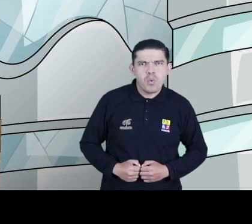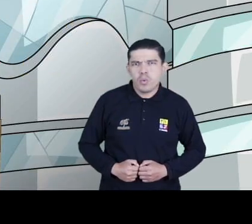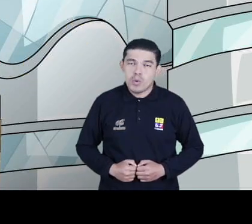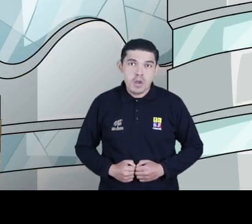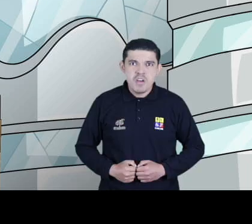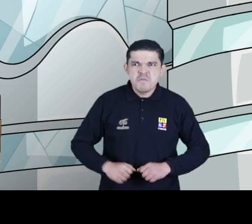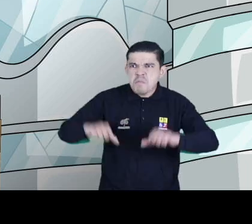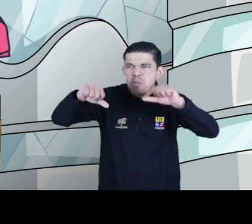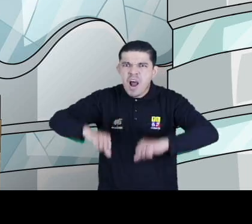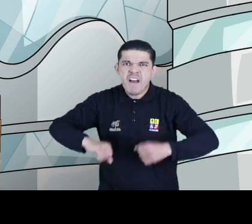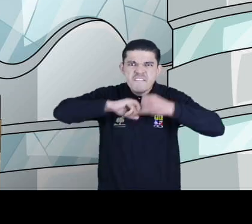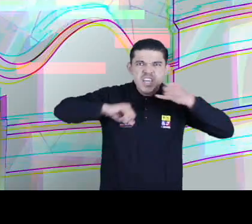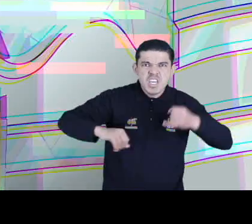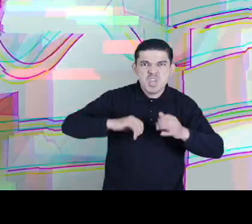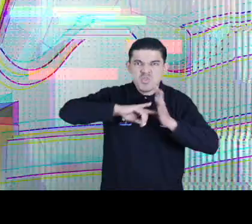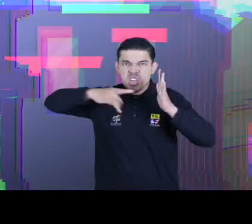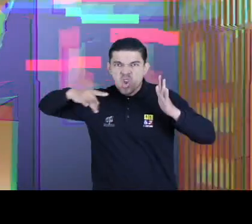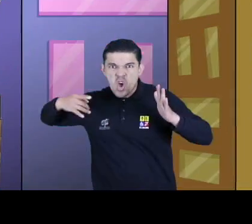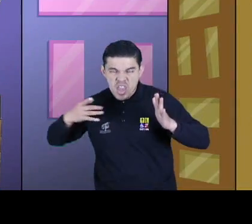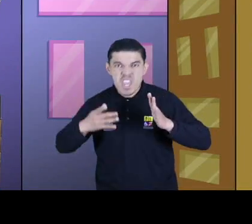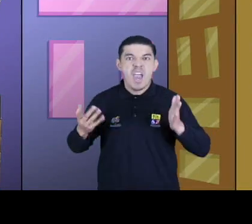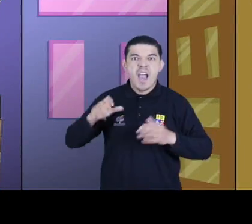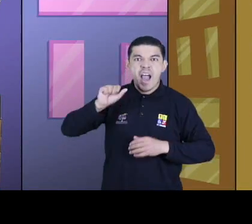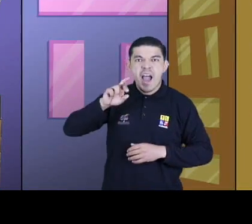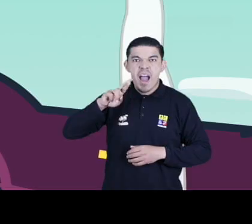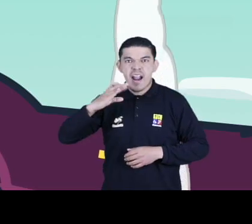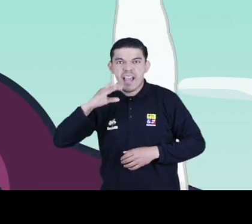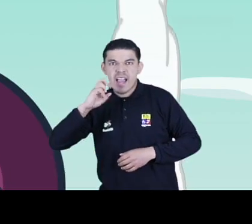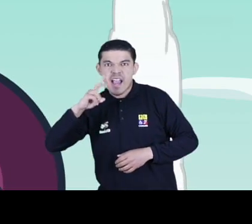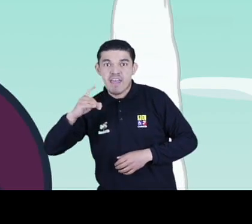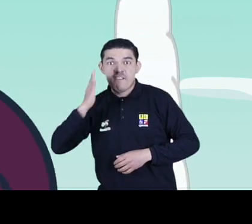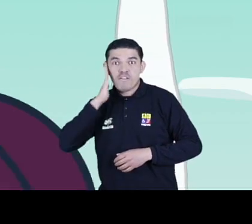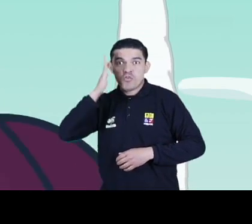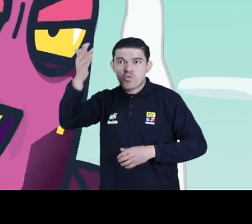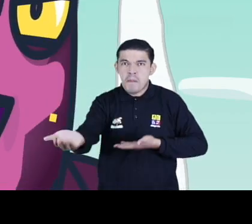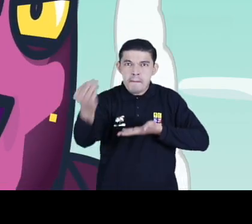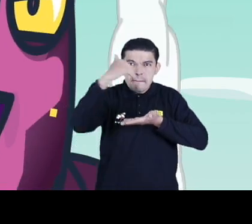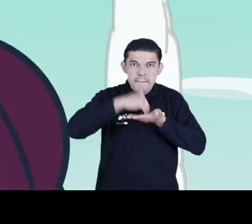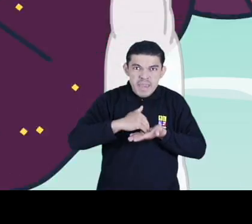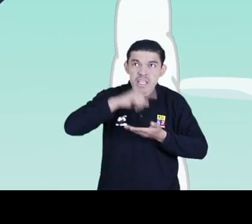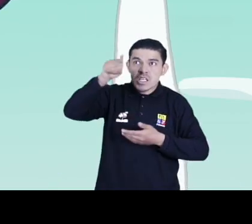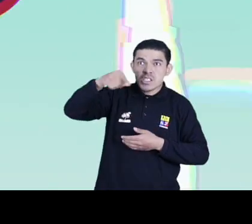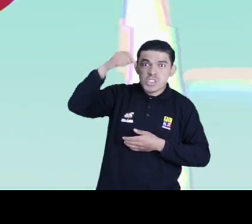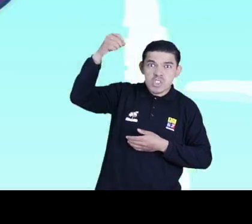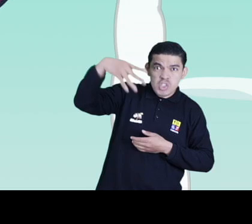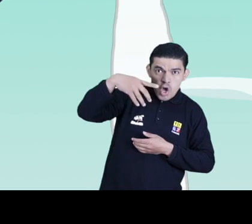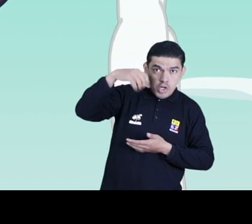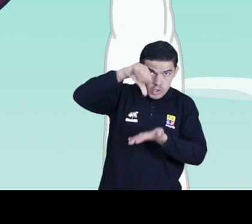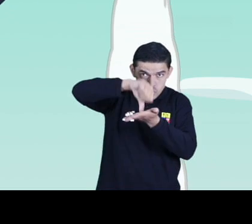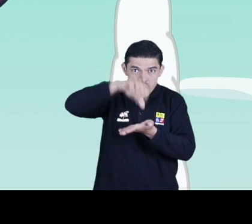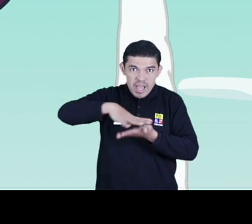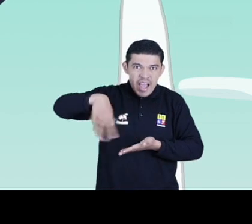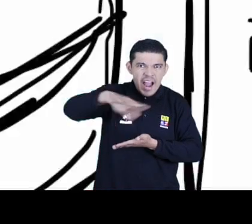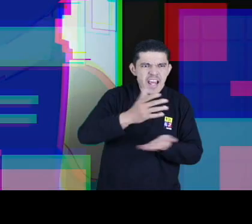El malvado virus cibernético, Arcade, ha viajado desde el futuro para transformar Ciudad Sol en un basural.